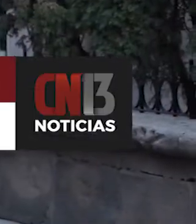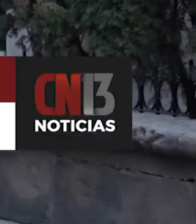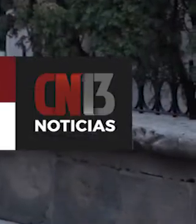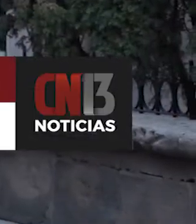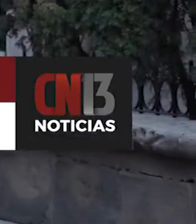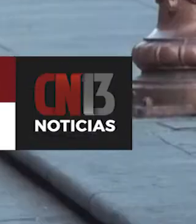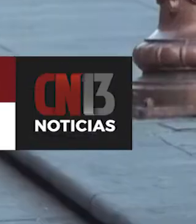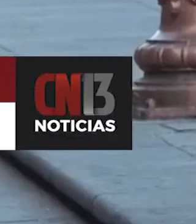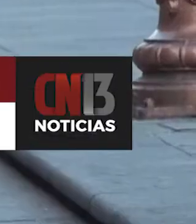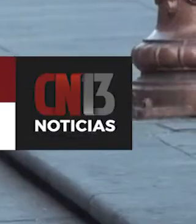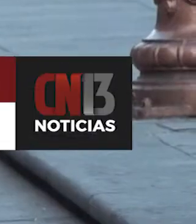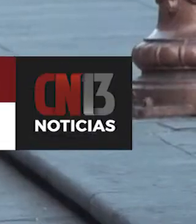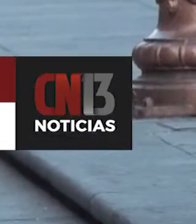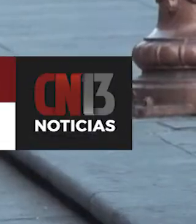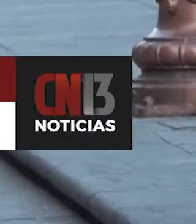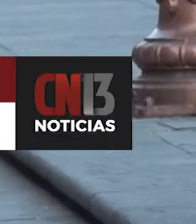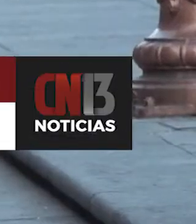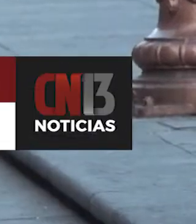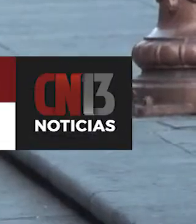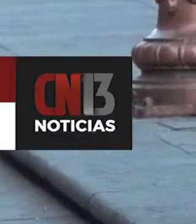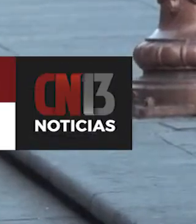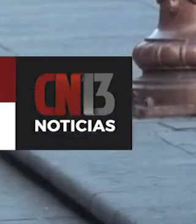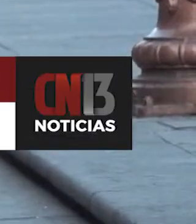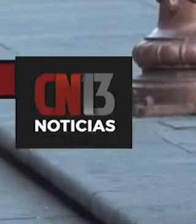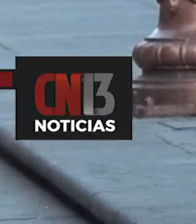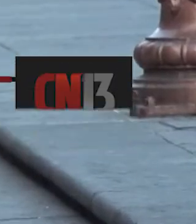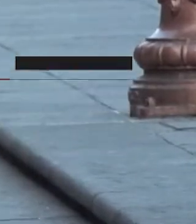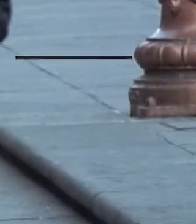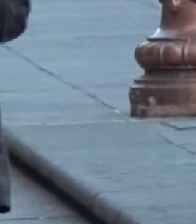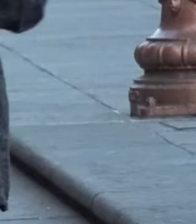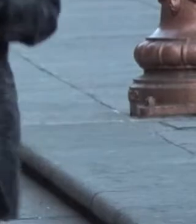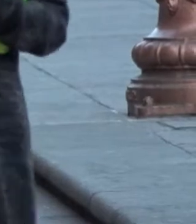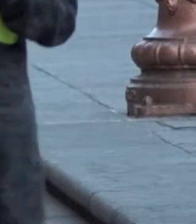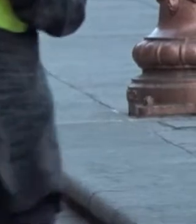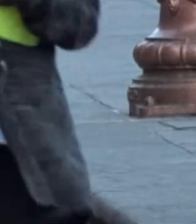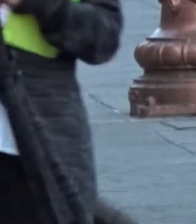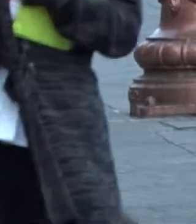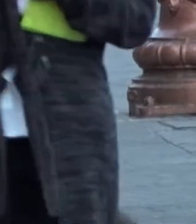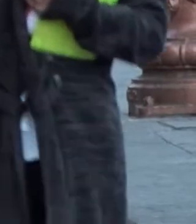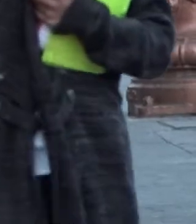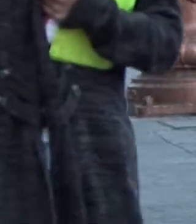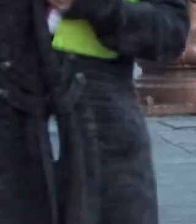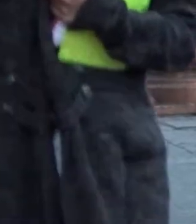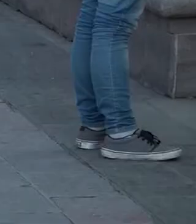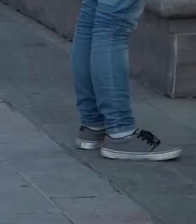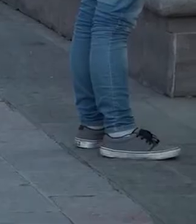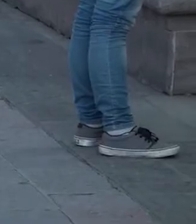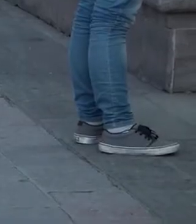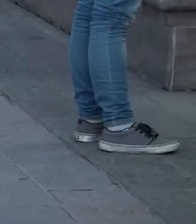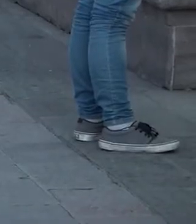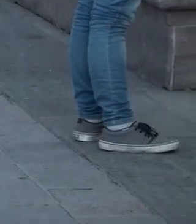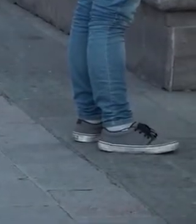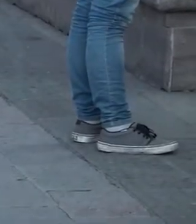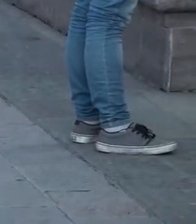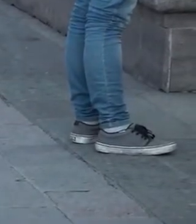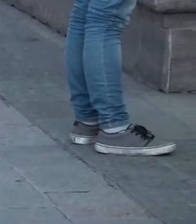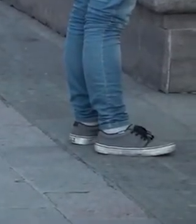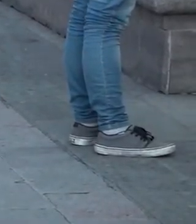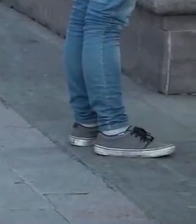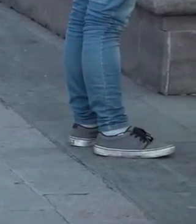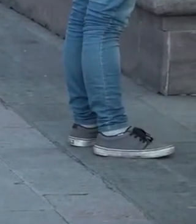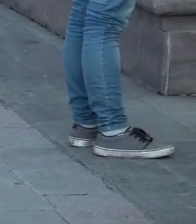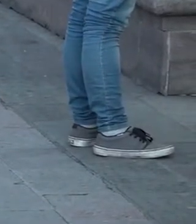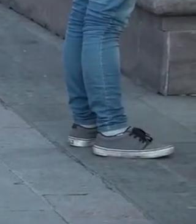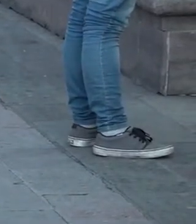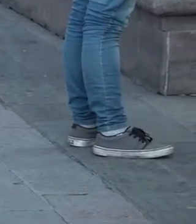la indolencia de la élite política tiene a las mujeres en un estado fallido, sin protección alguna de sus derechos. De acuerdo con las estadísticas de